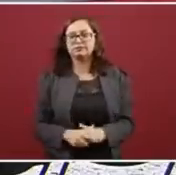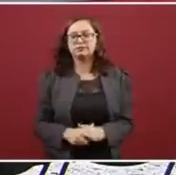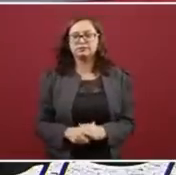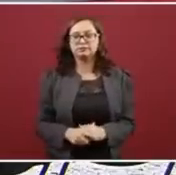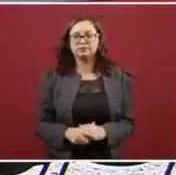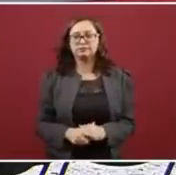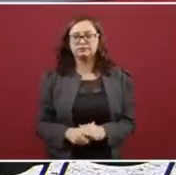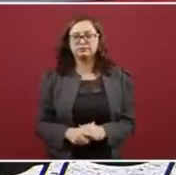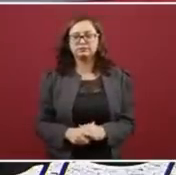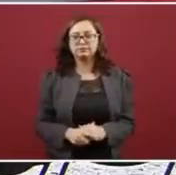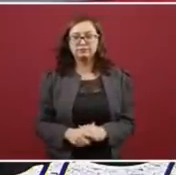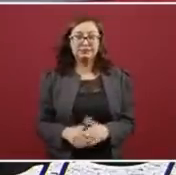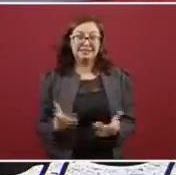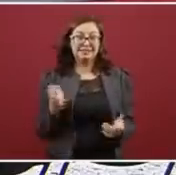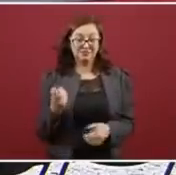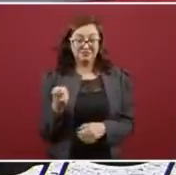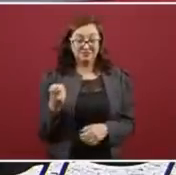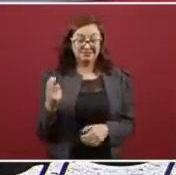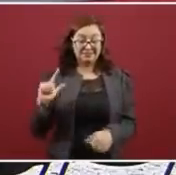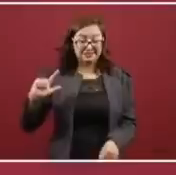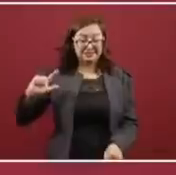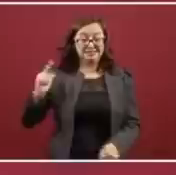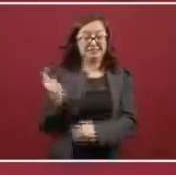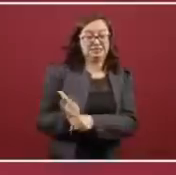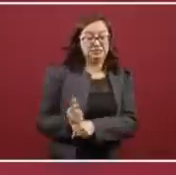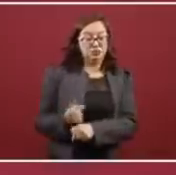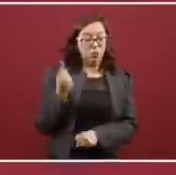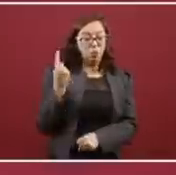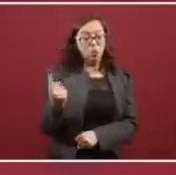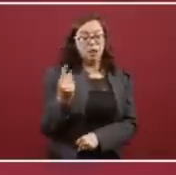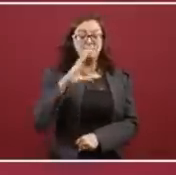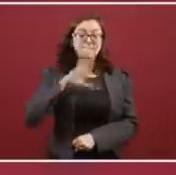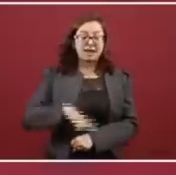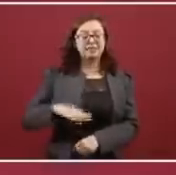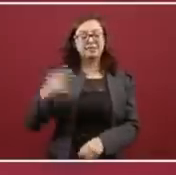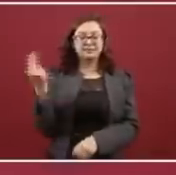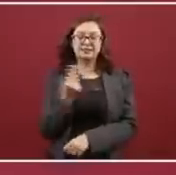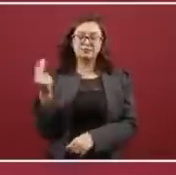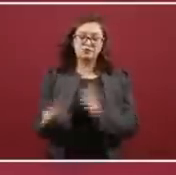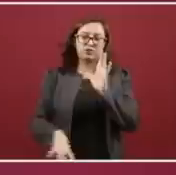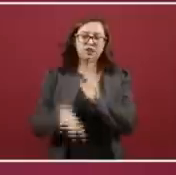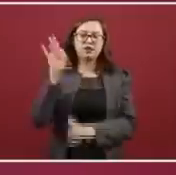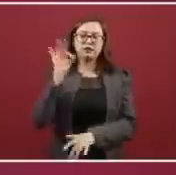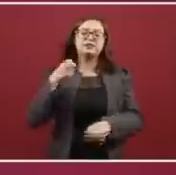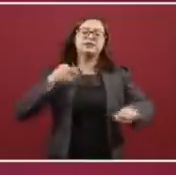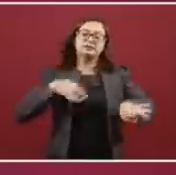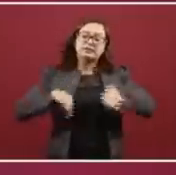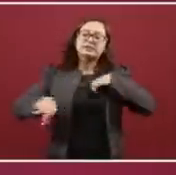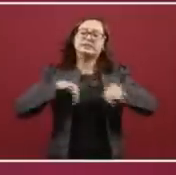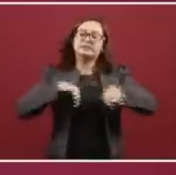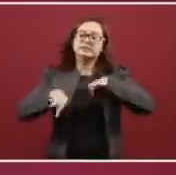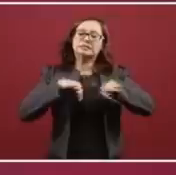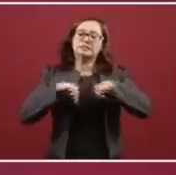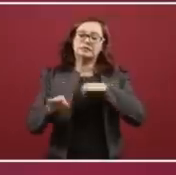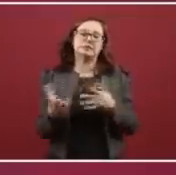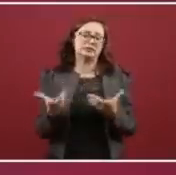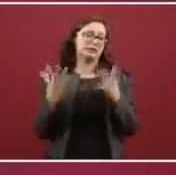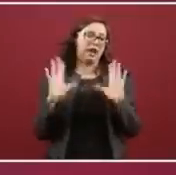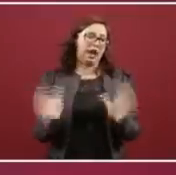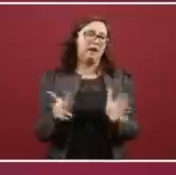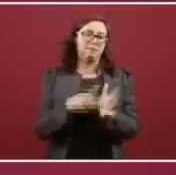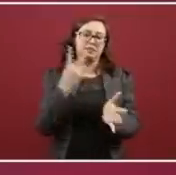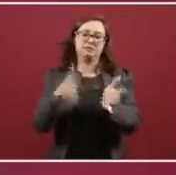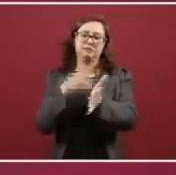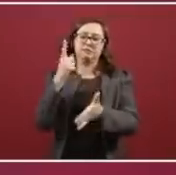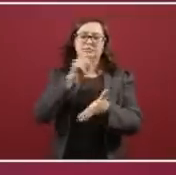hay que dar con la que no la 1 de cada 10 de lo que estamos trabajando ya hemos ya hemos inmovilizado bastantes